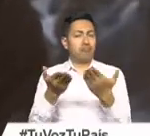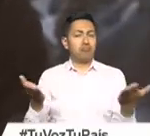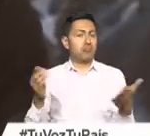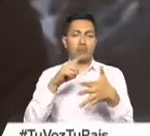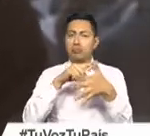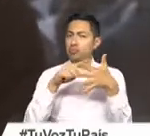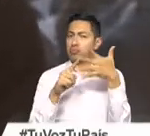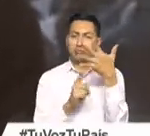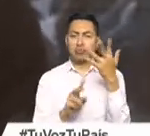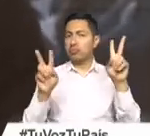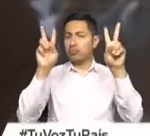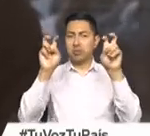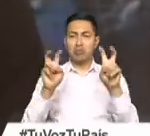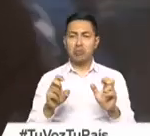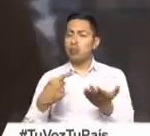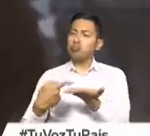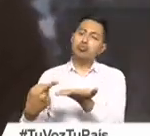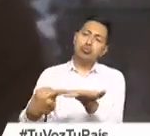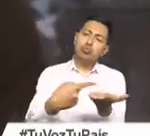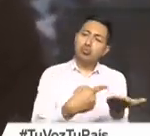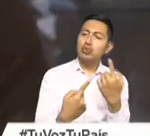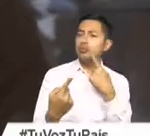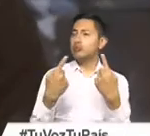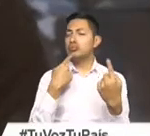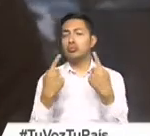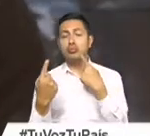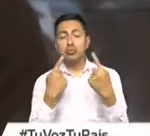debatido y se ha discutido. Lo que hay que